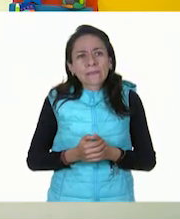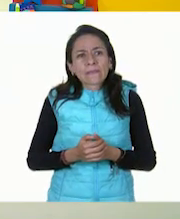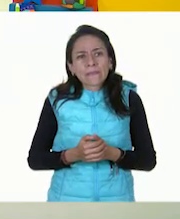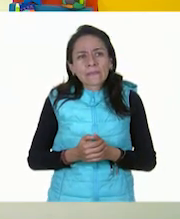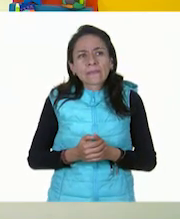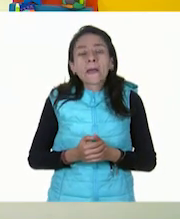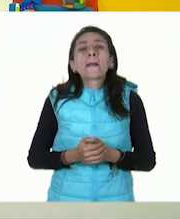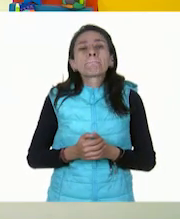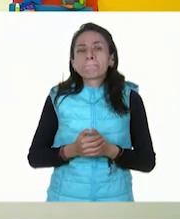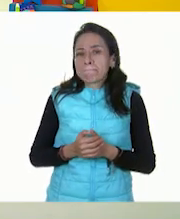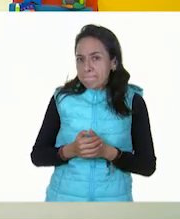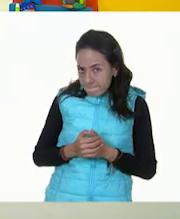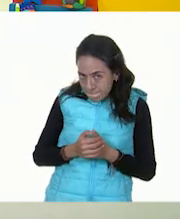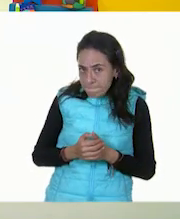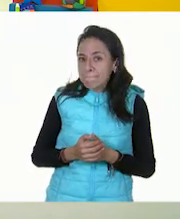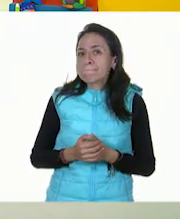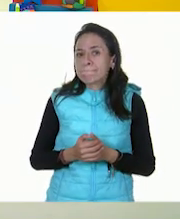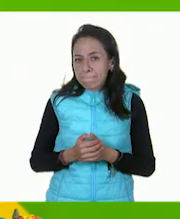Ok.